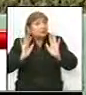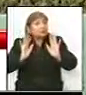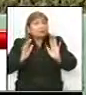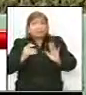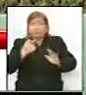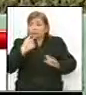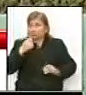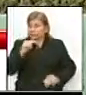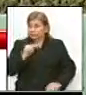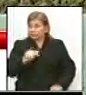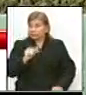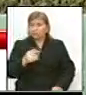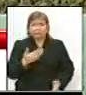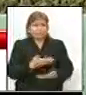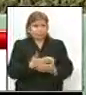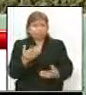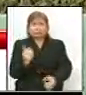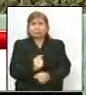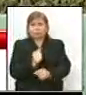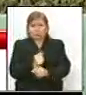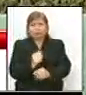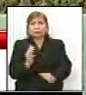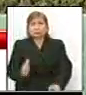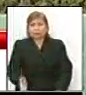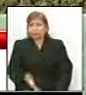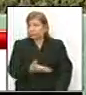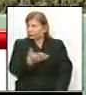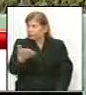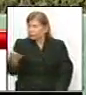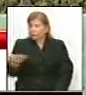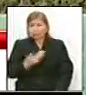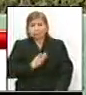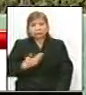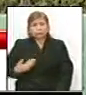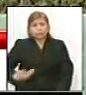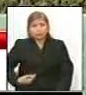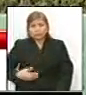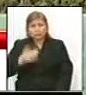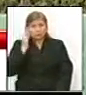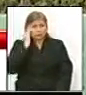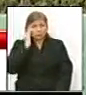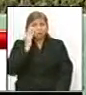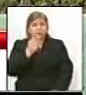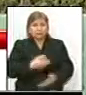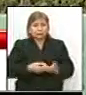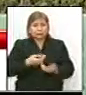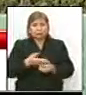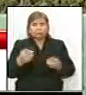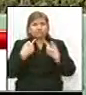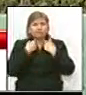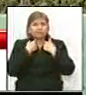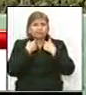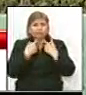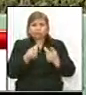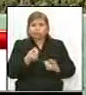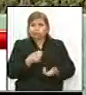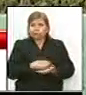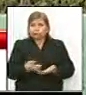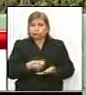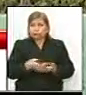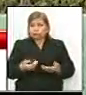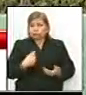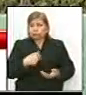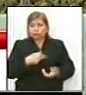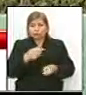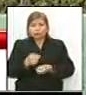porque yo sé que acá bastantes funcionarios y bastantes empleados del gobierno saben lo que se pierde la plata acá, y nosotros como